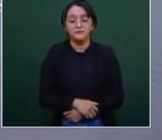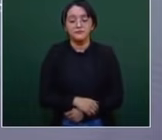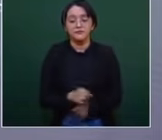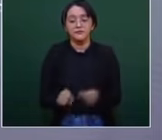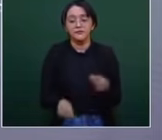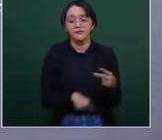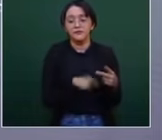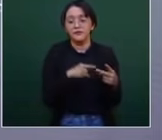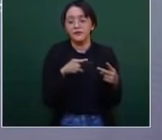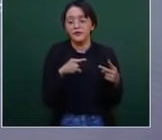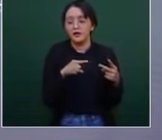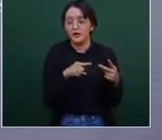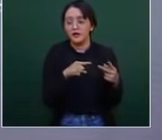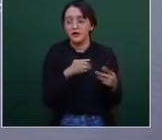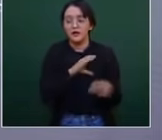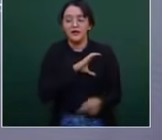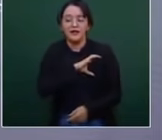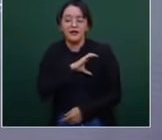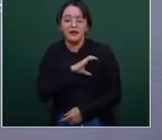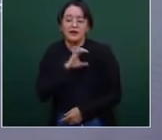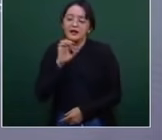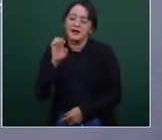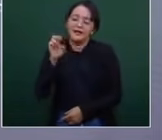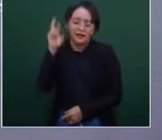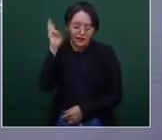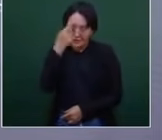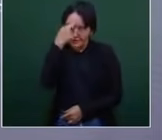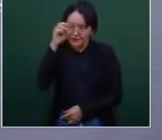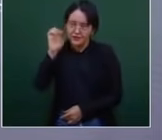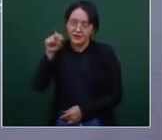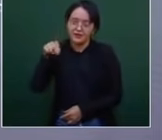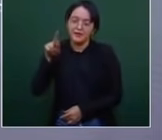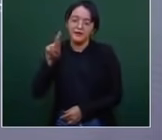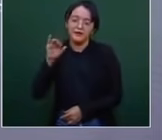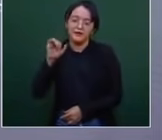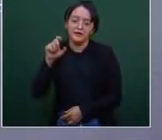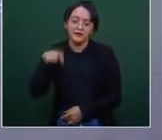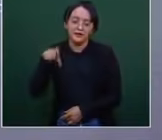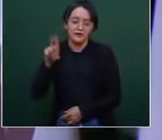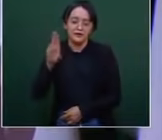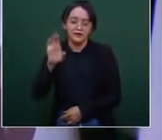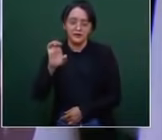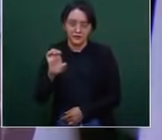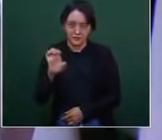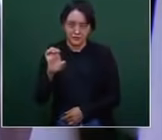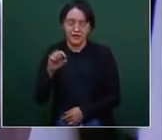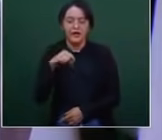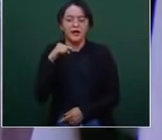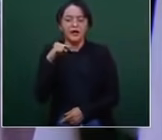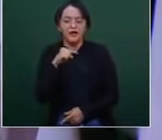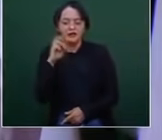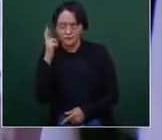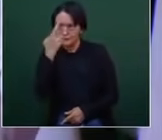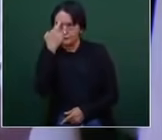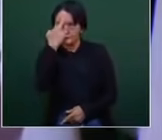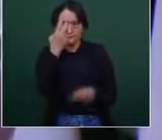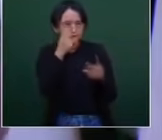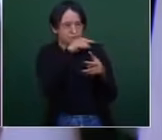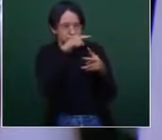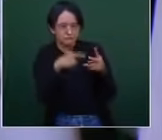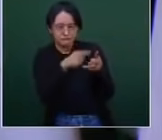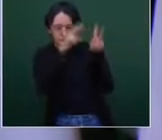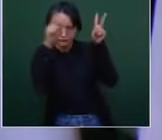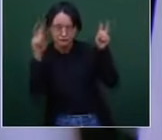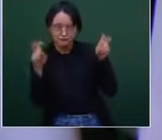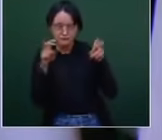Enrique González Pedrero. Estos episodios subrayan también la importancia que ha